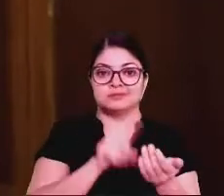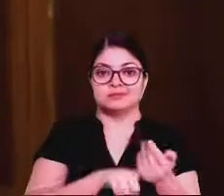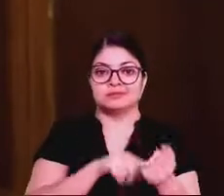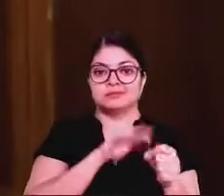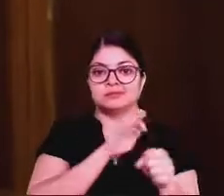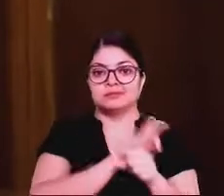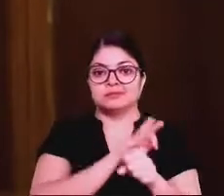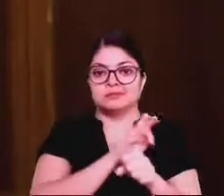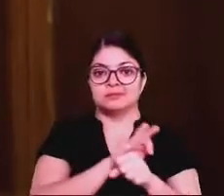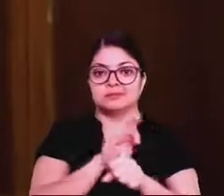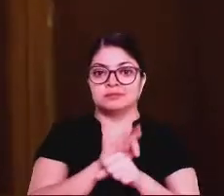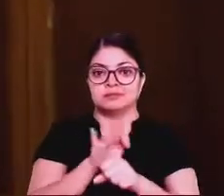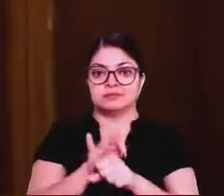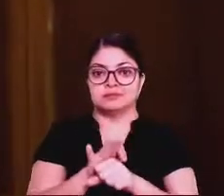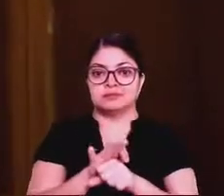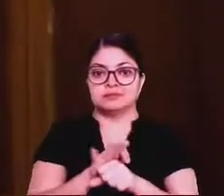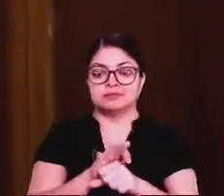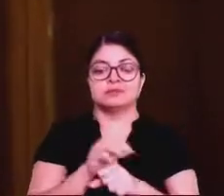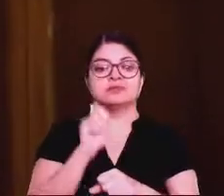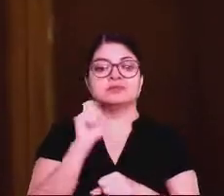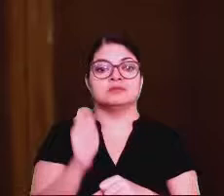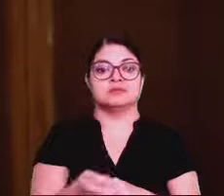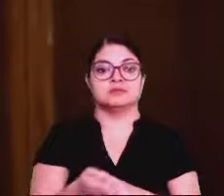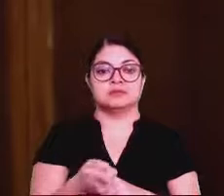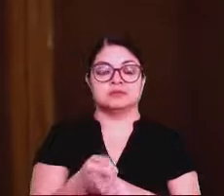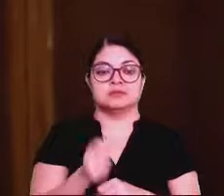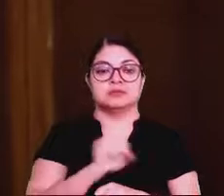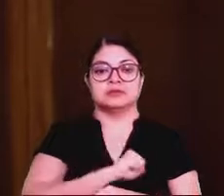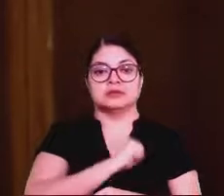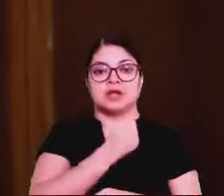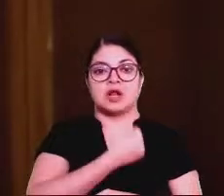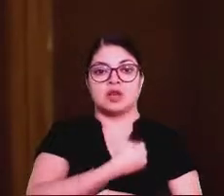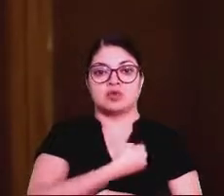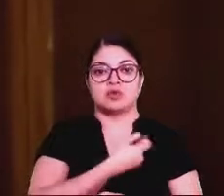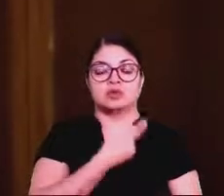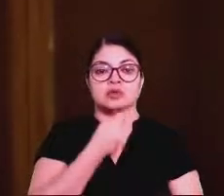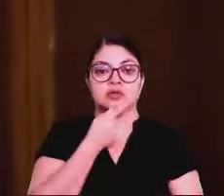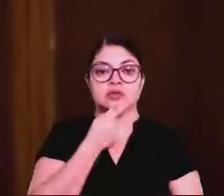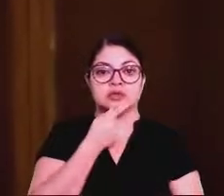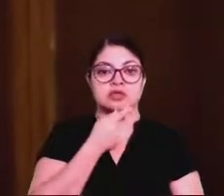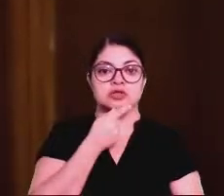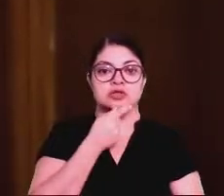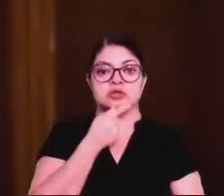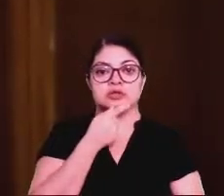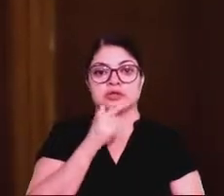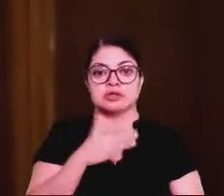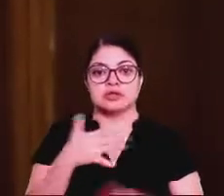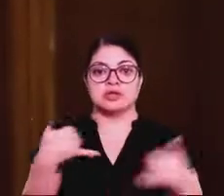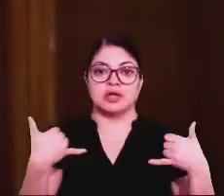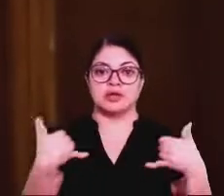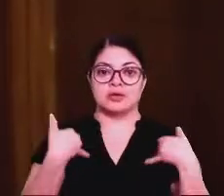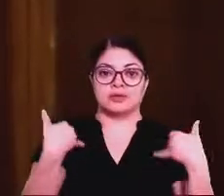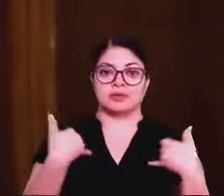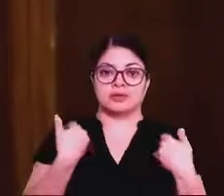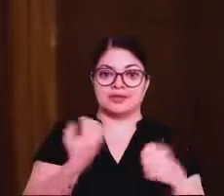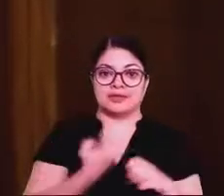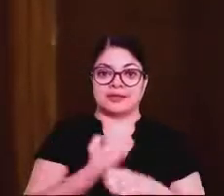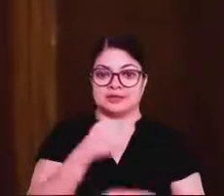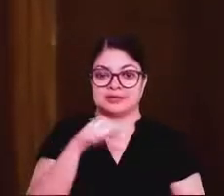protección proactiva en la salud de niñas y niños y adolescentes de la